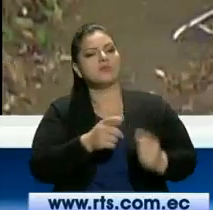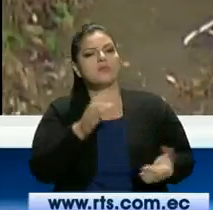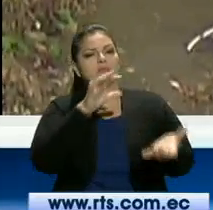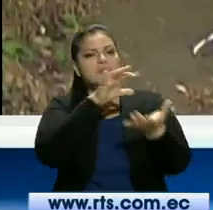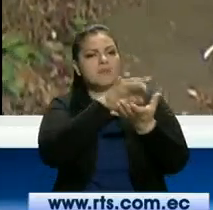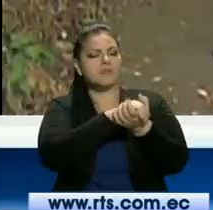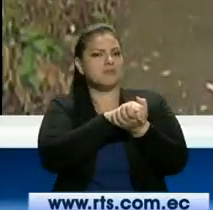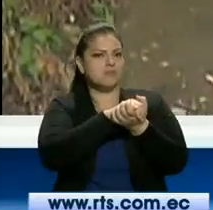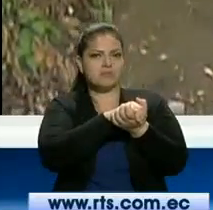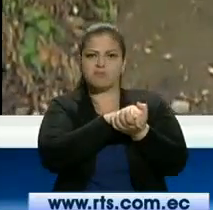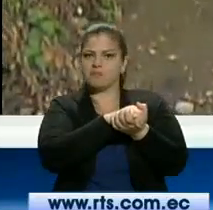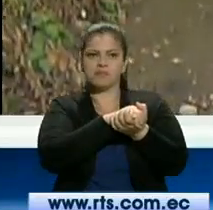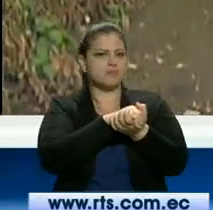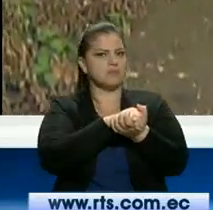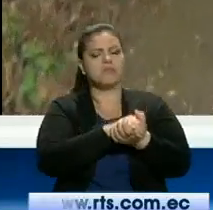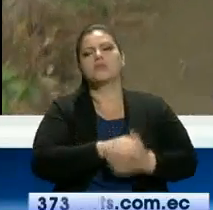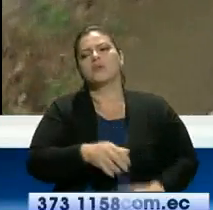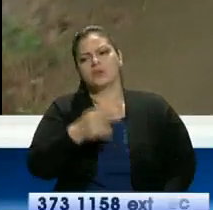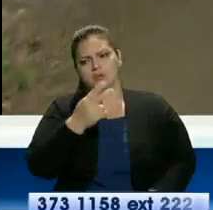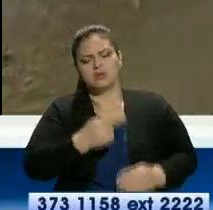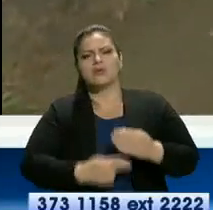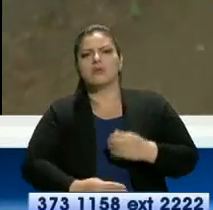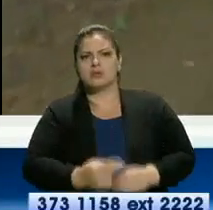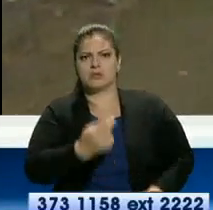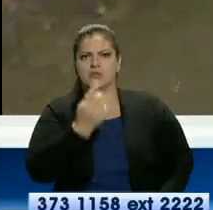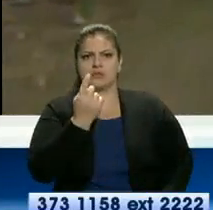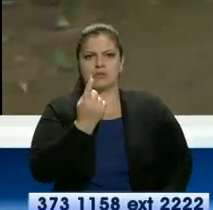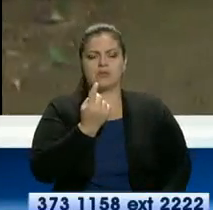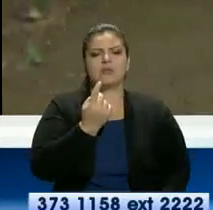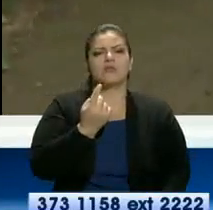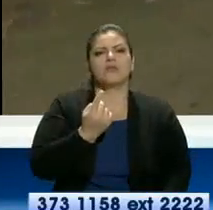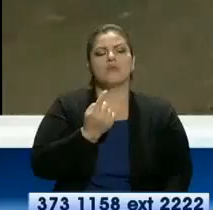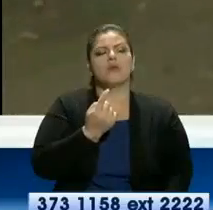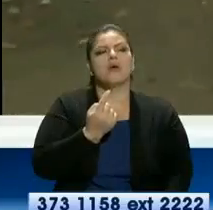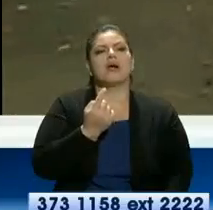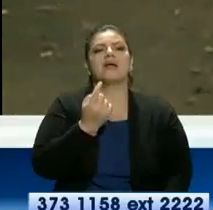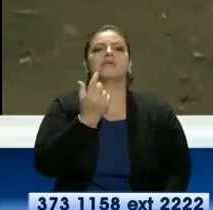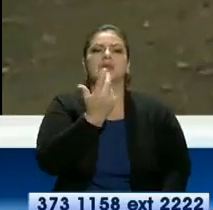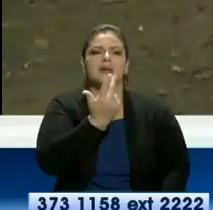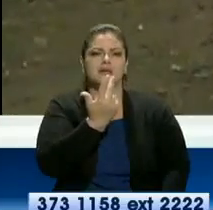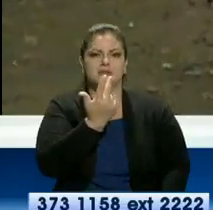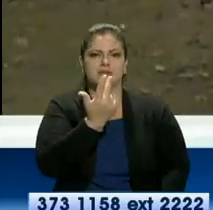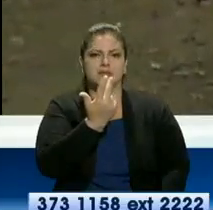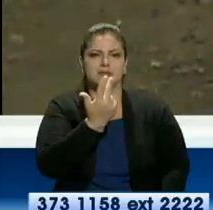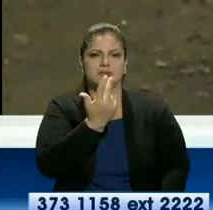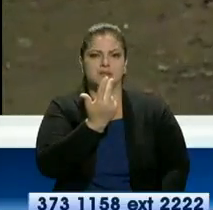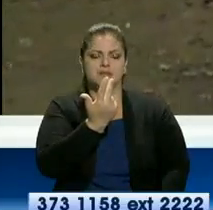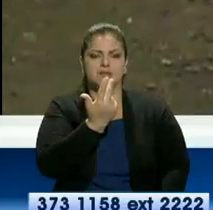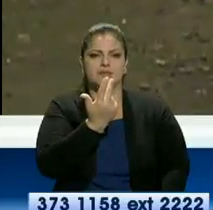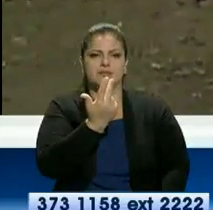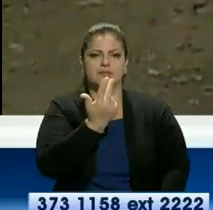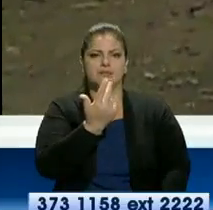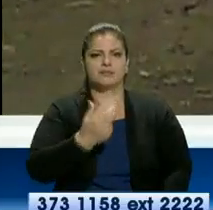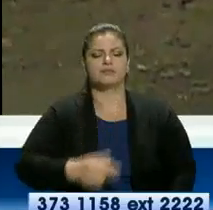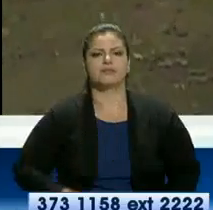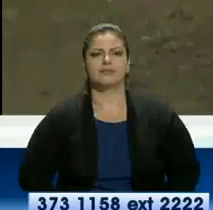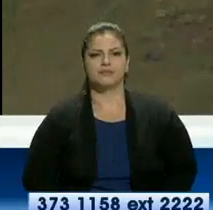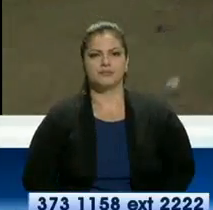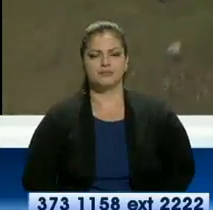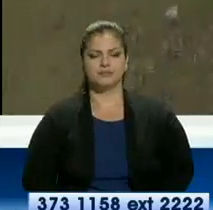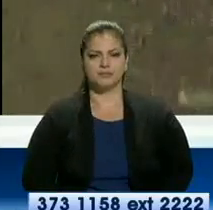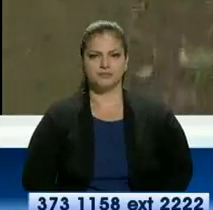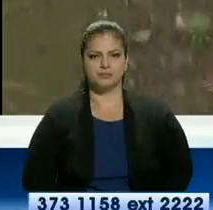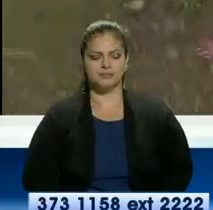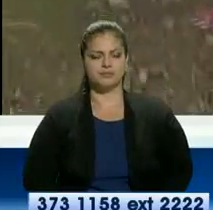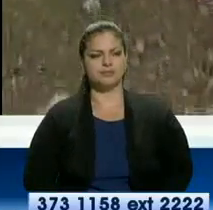su hermana también. Usted me cuenta que tiene 3 niñas, también recién dio a luz. Sí. Estamos hablando